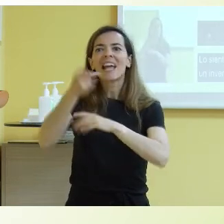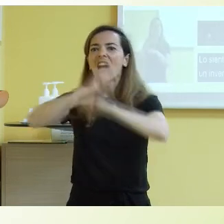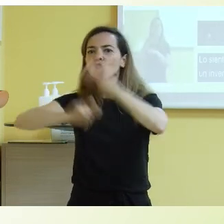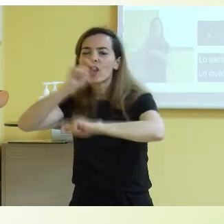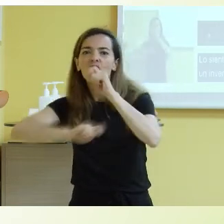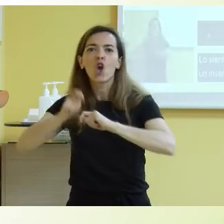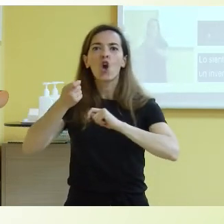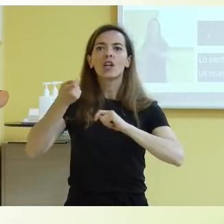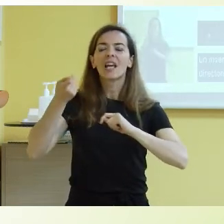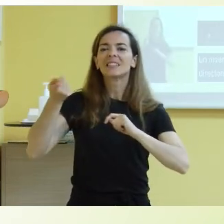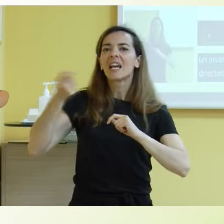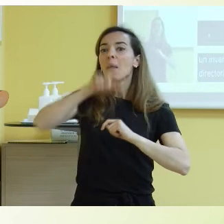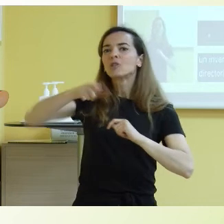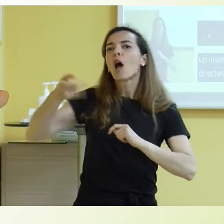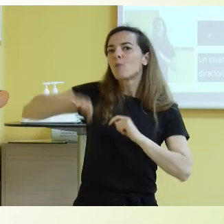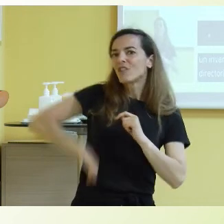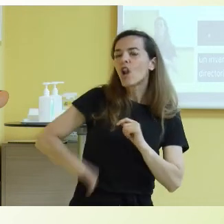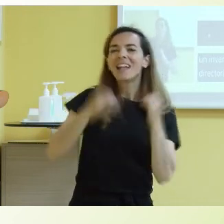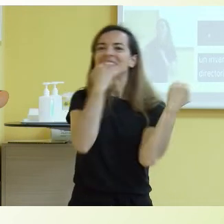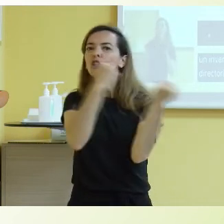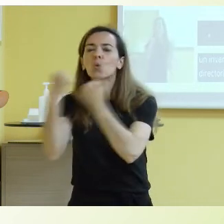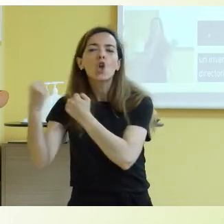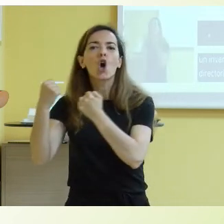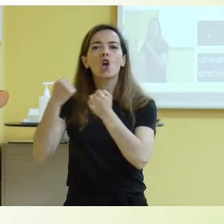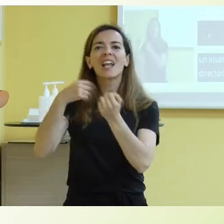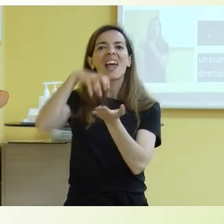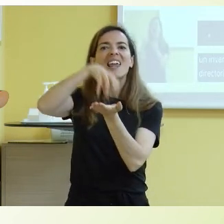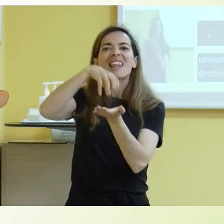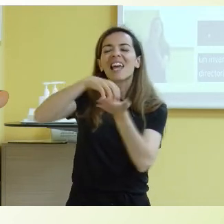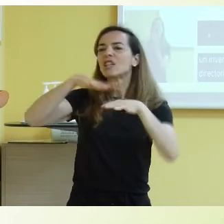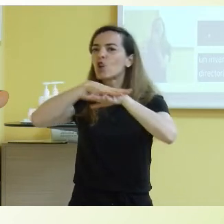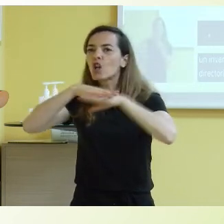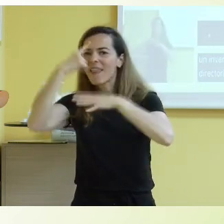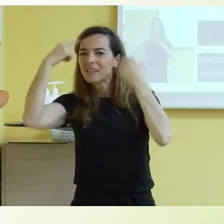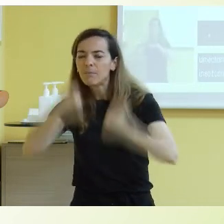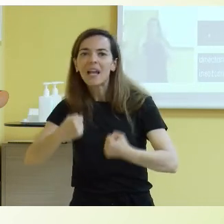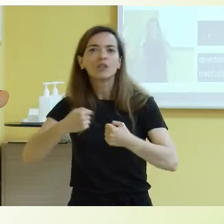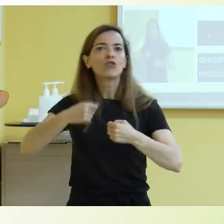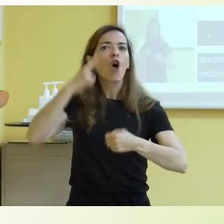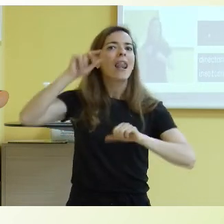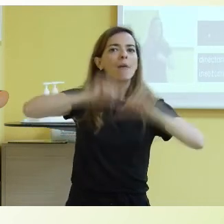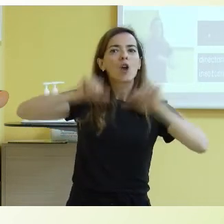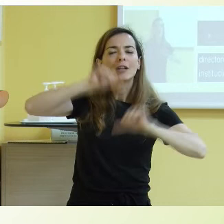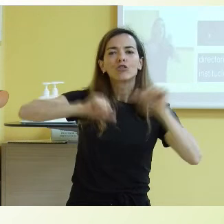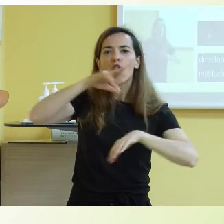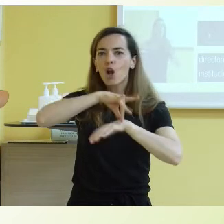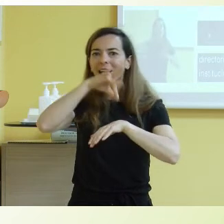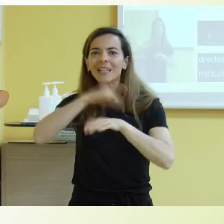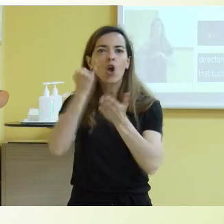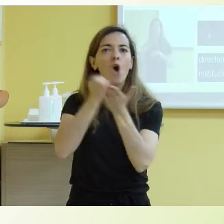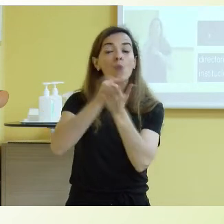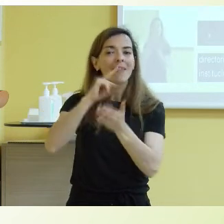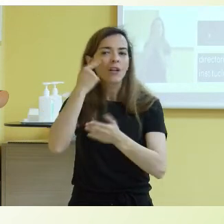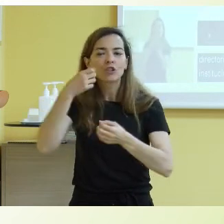pacientes, profesionales e instituciones, centros y redes de expertos, laboratorios clínicos y pruebas